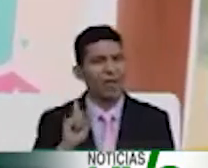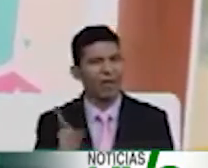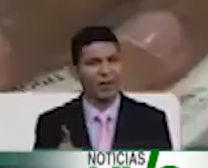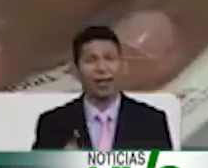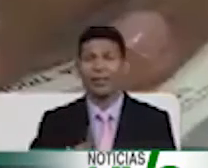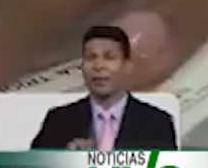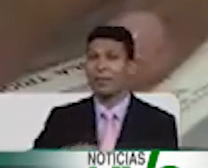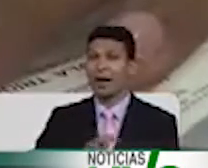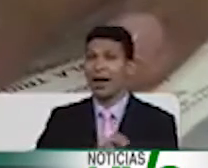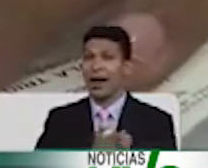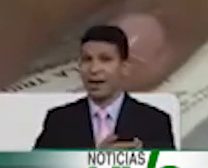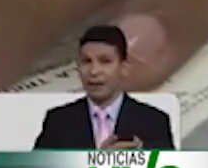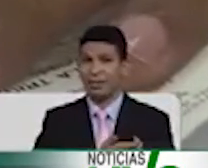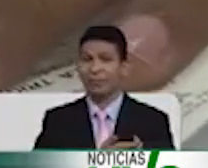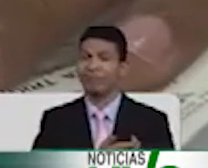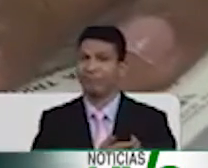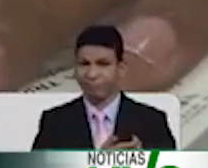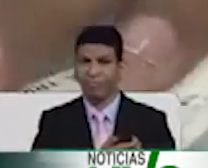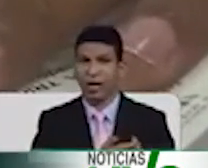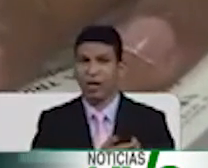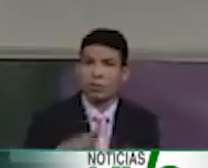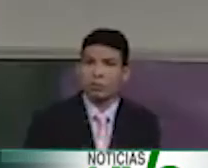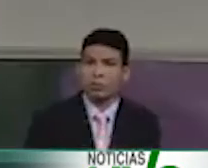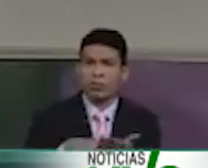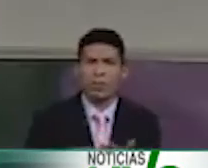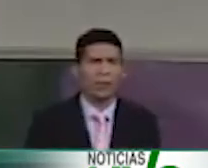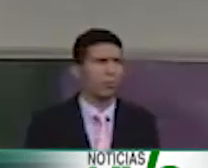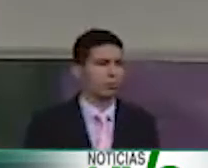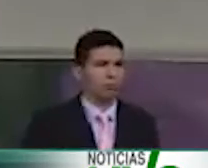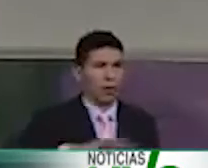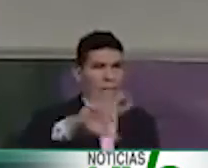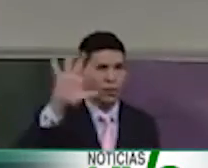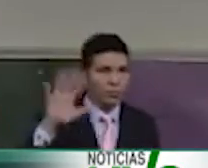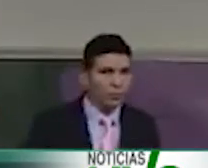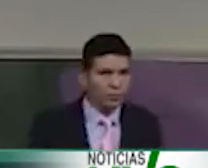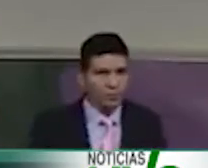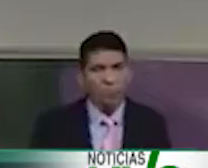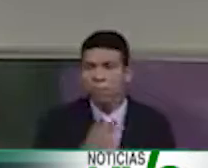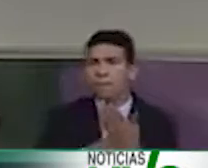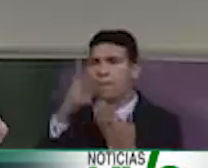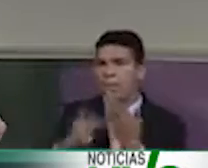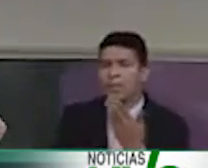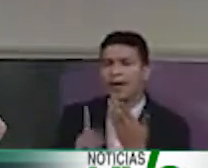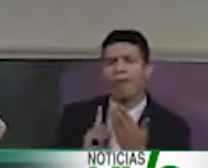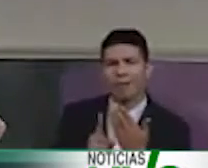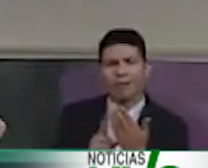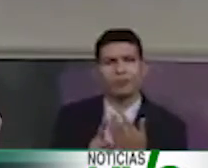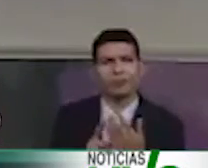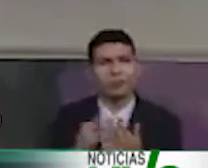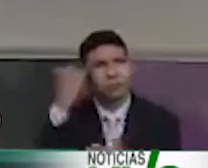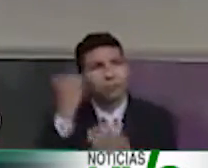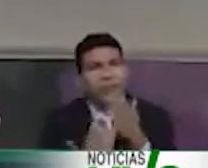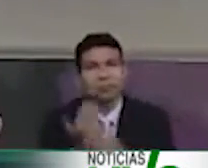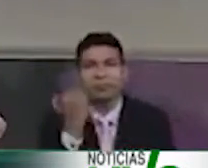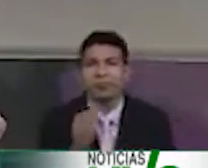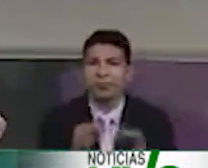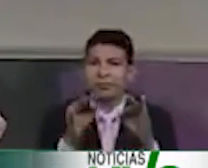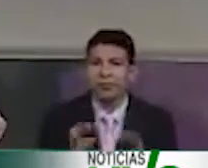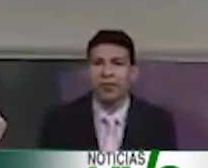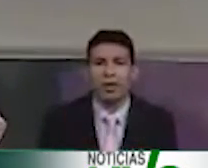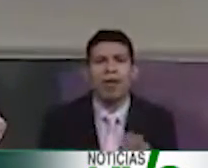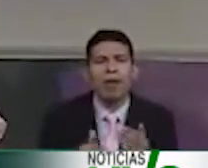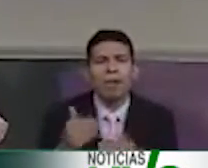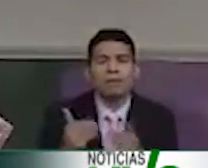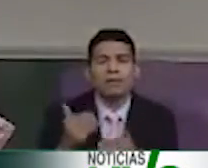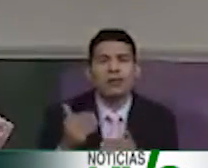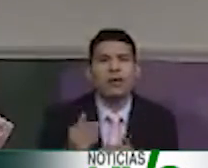y será replicado por otros departamentos. Este es un proyecto que ha sido tan innovador que están